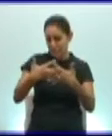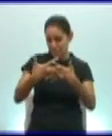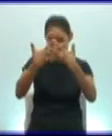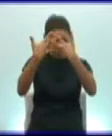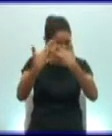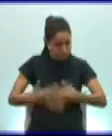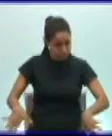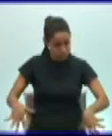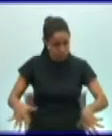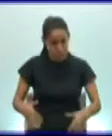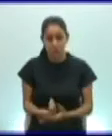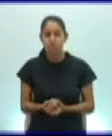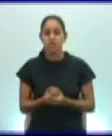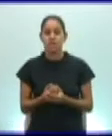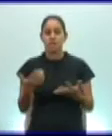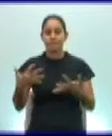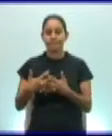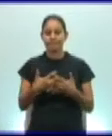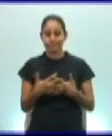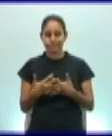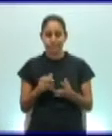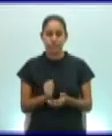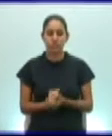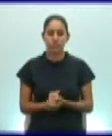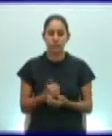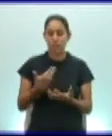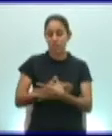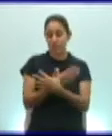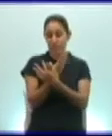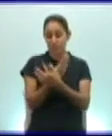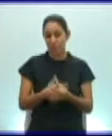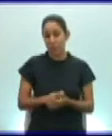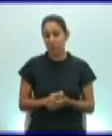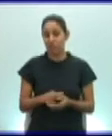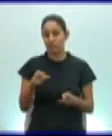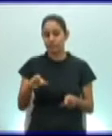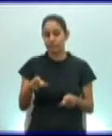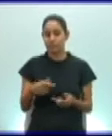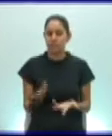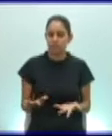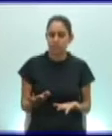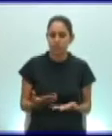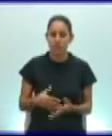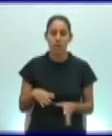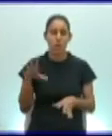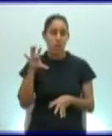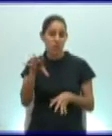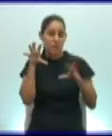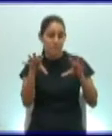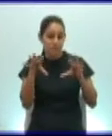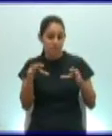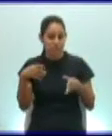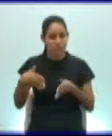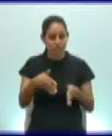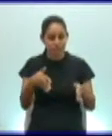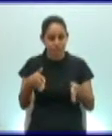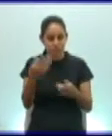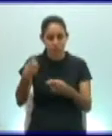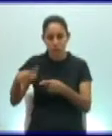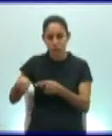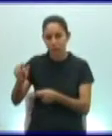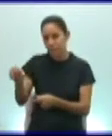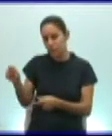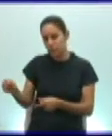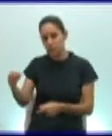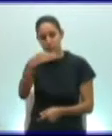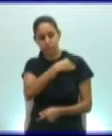da la cobertura a que se estaba gestando una gran acción bélica, una invasión de mercenarios. Y desde el año 61